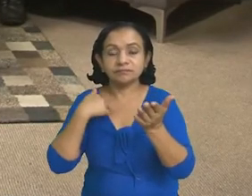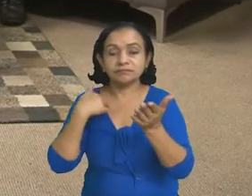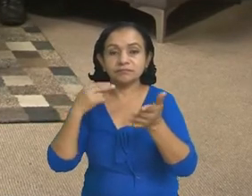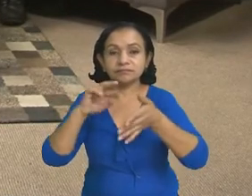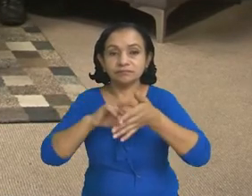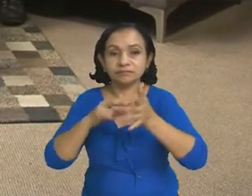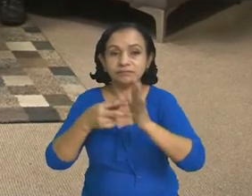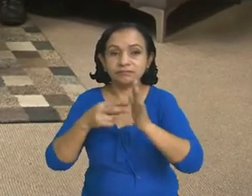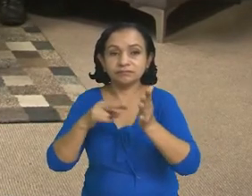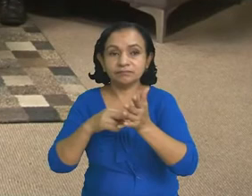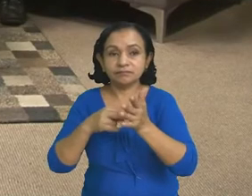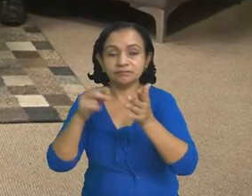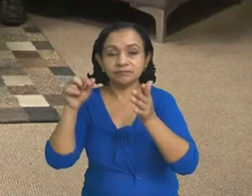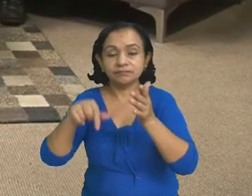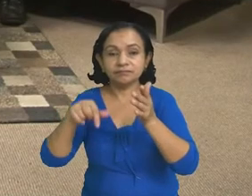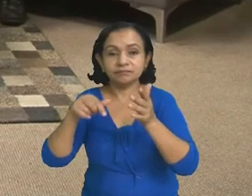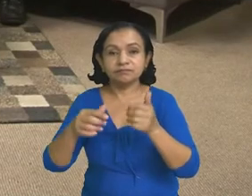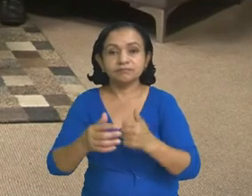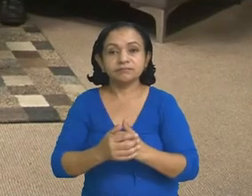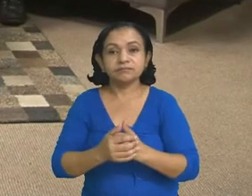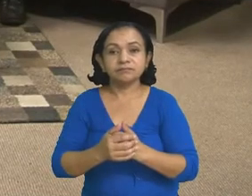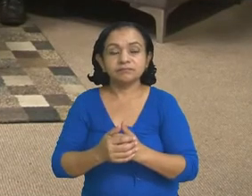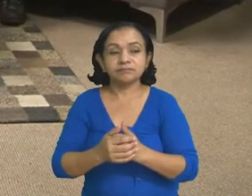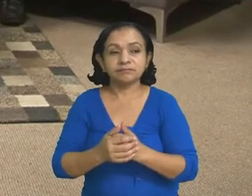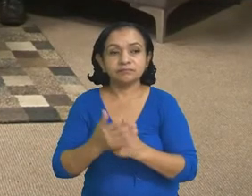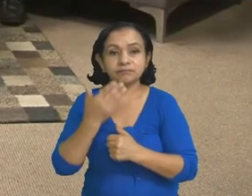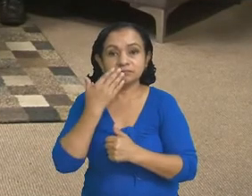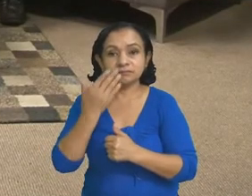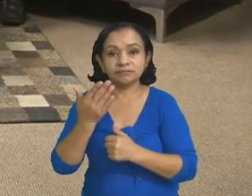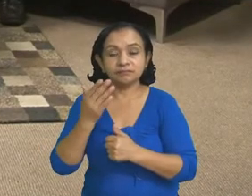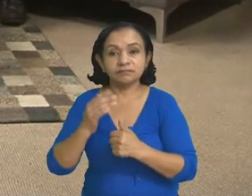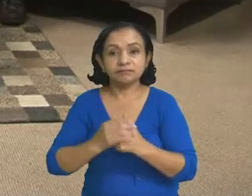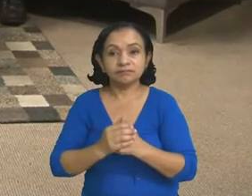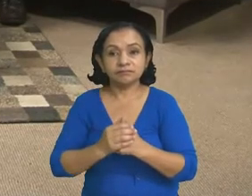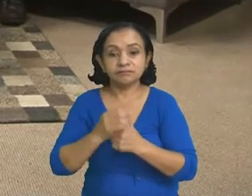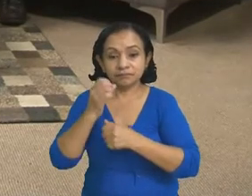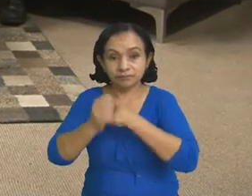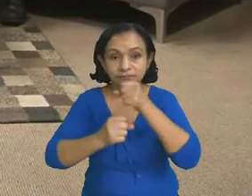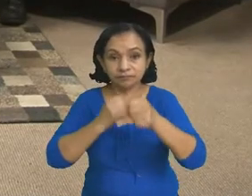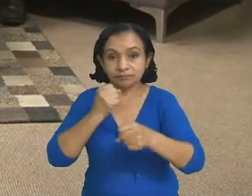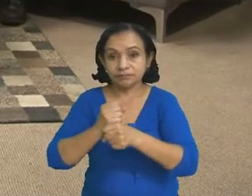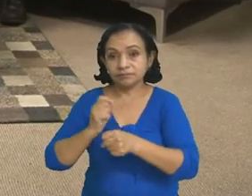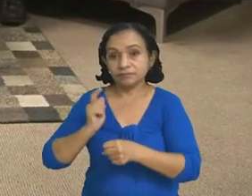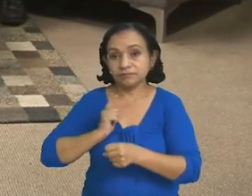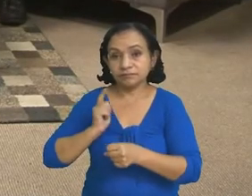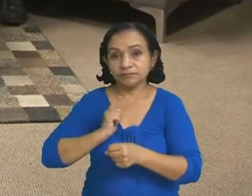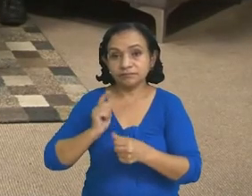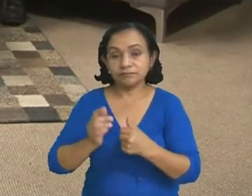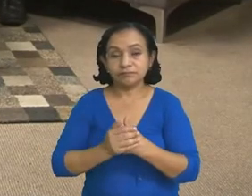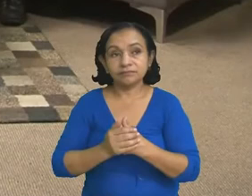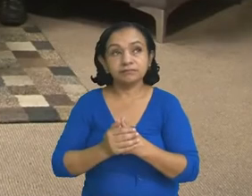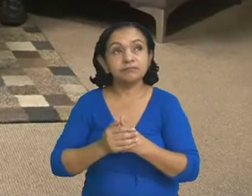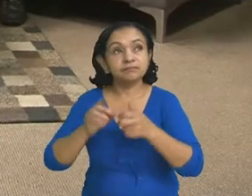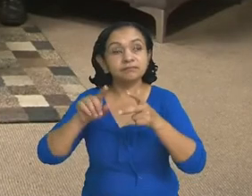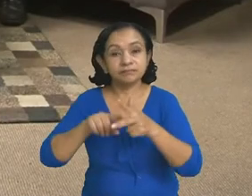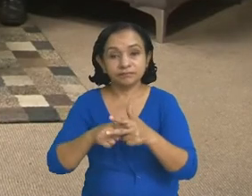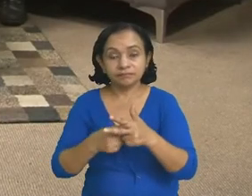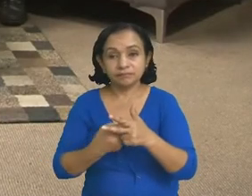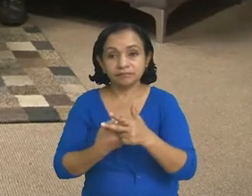sentido hasta este momento? Bueno, para este año ya estamos